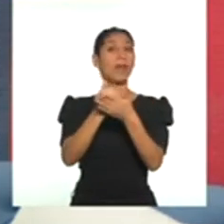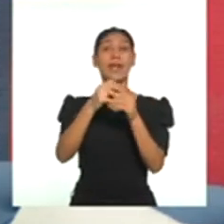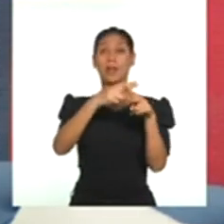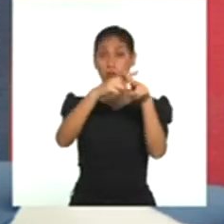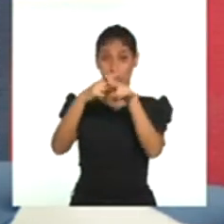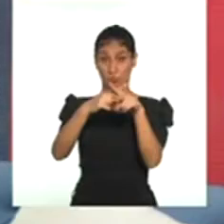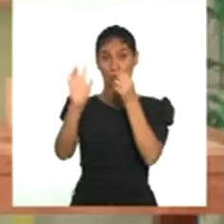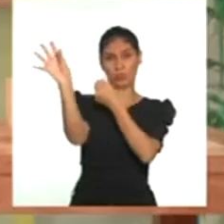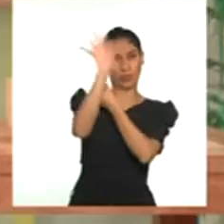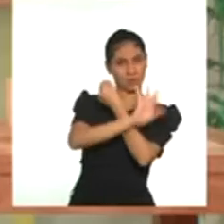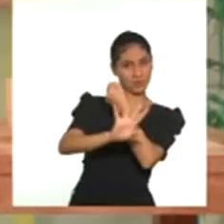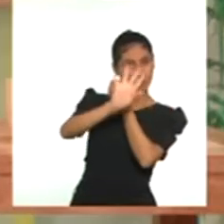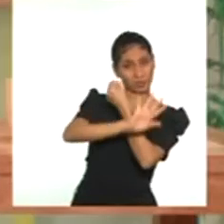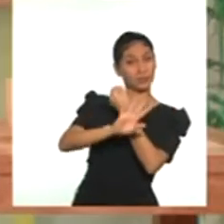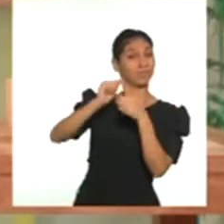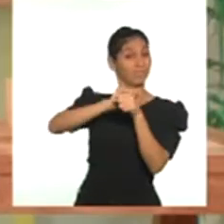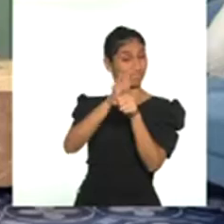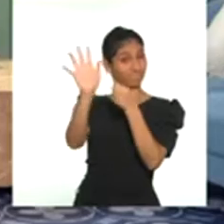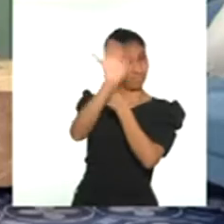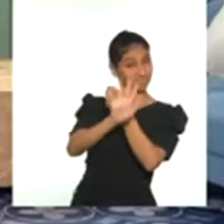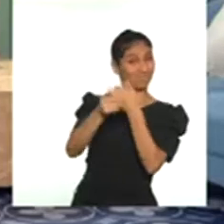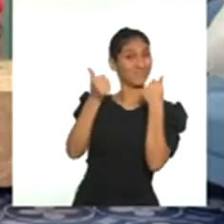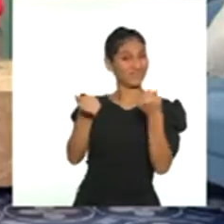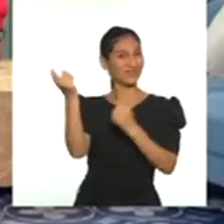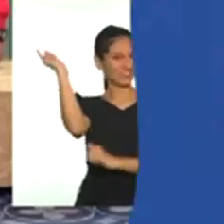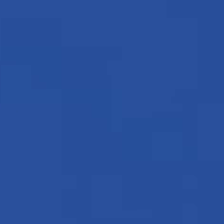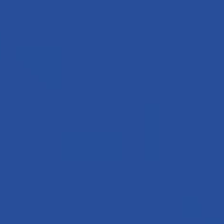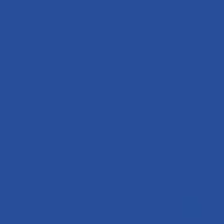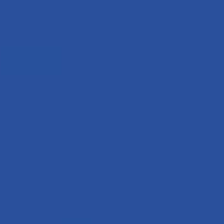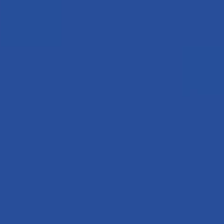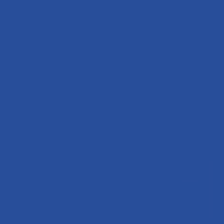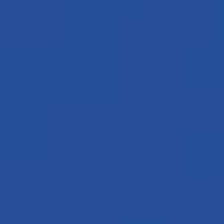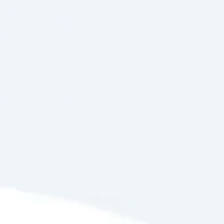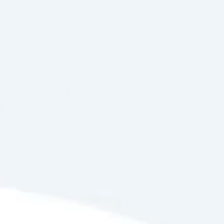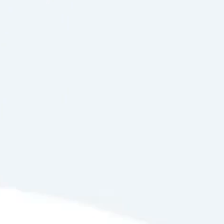del COVID-19. Así es, Brigitte. ¡Ya volvemos!